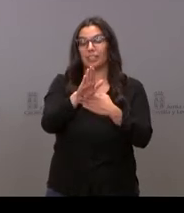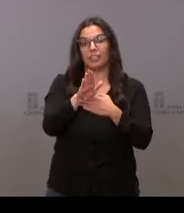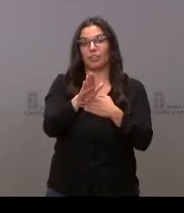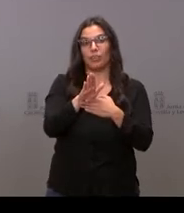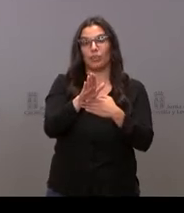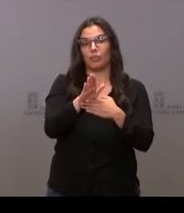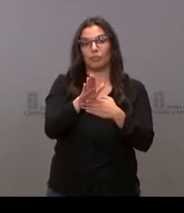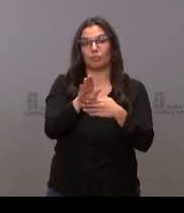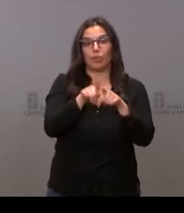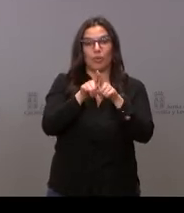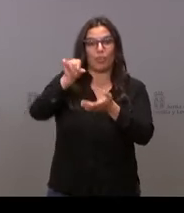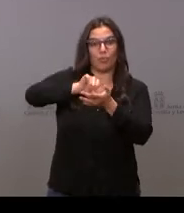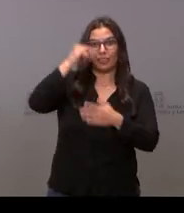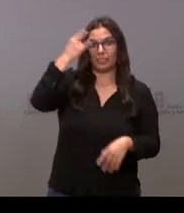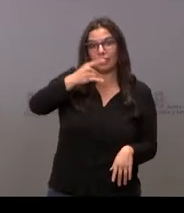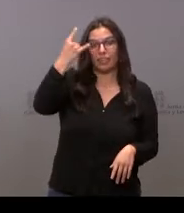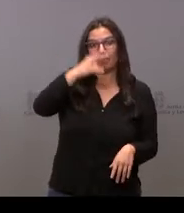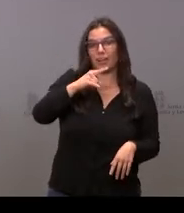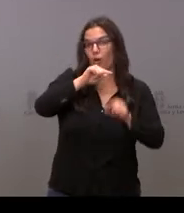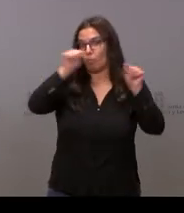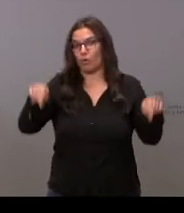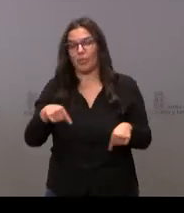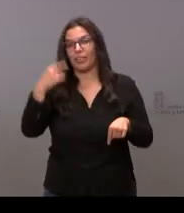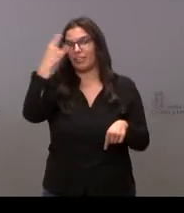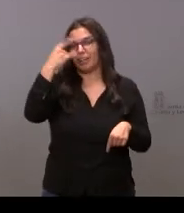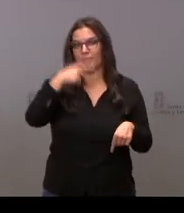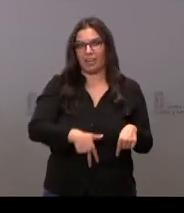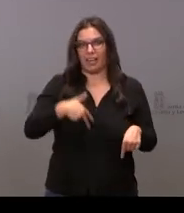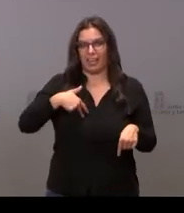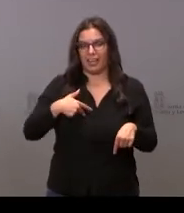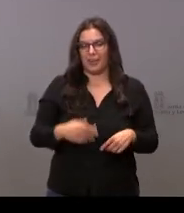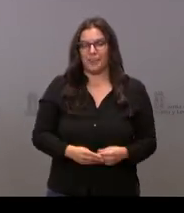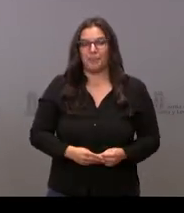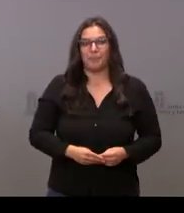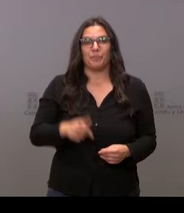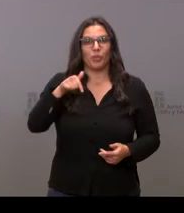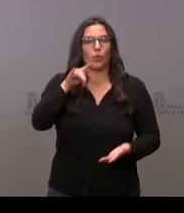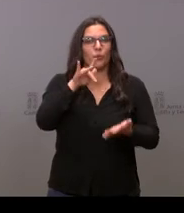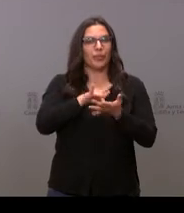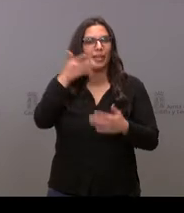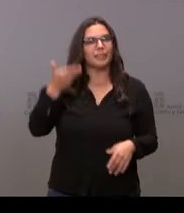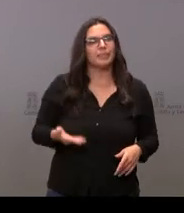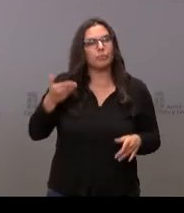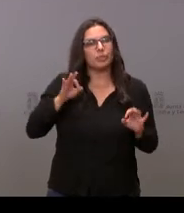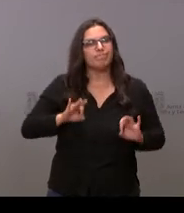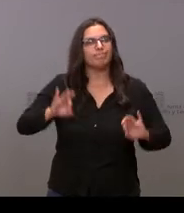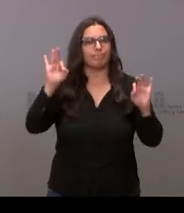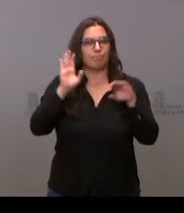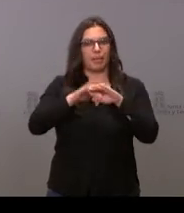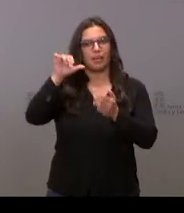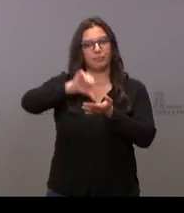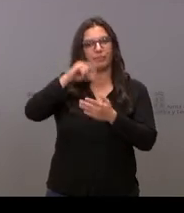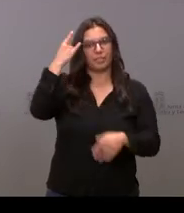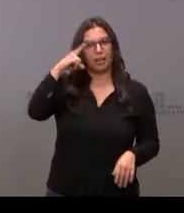es la ciudad de salamanca la provincia de salamanca en su conjunto hoy es un día especialmente importante para salamanca